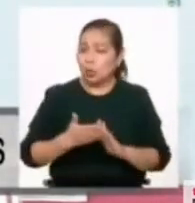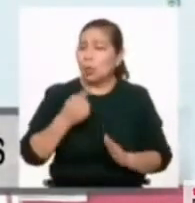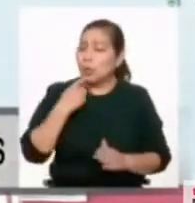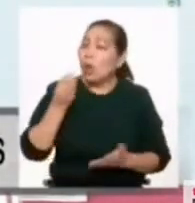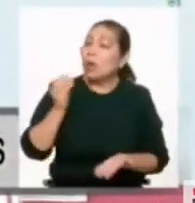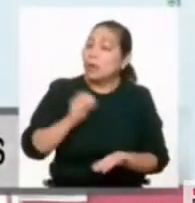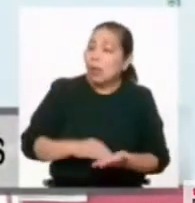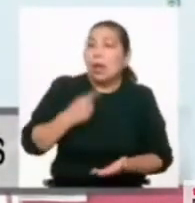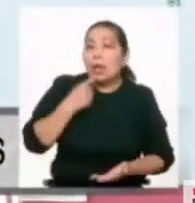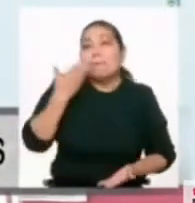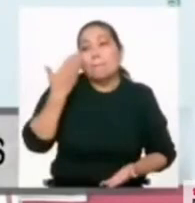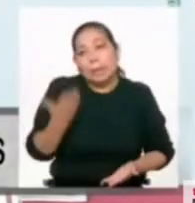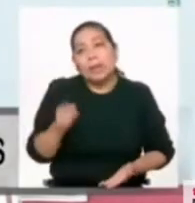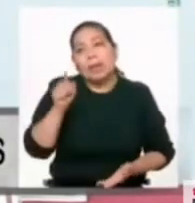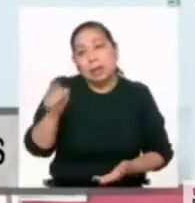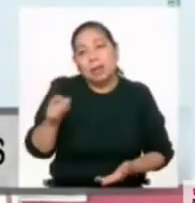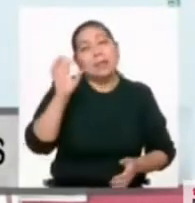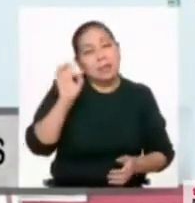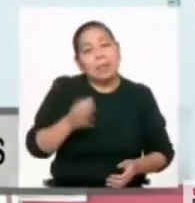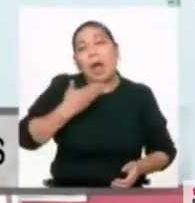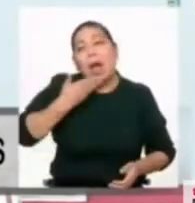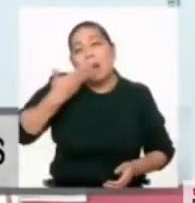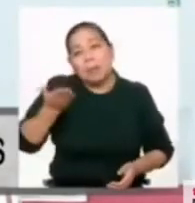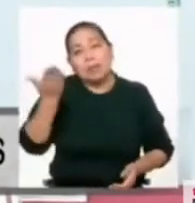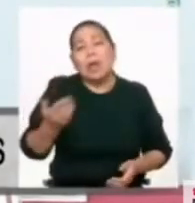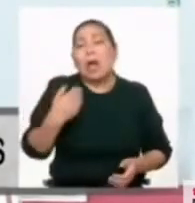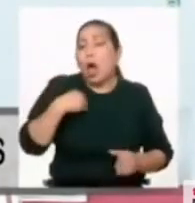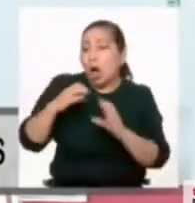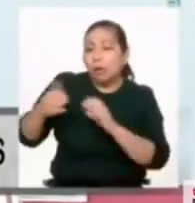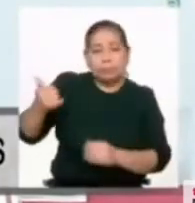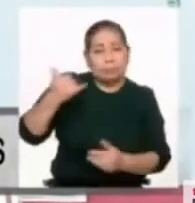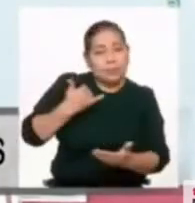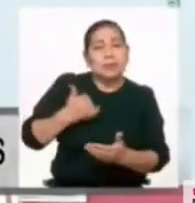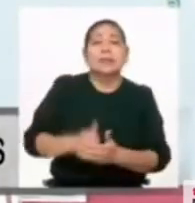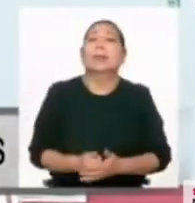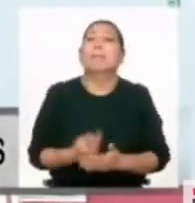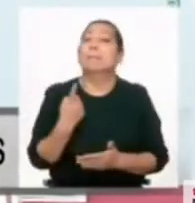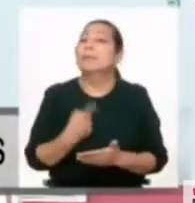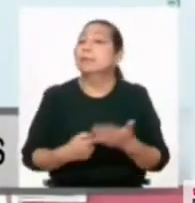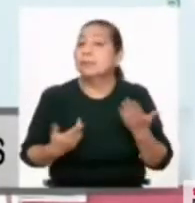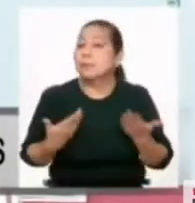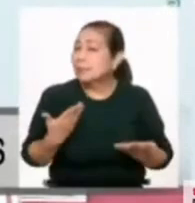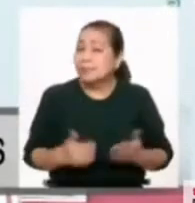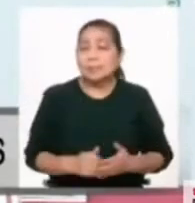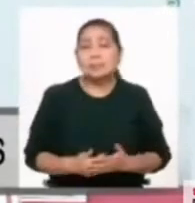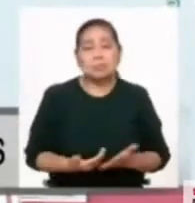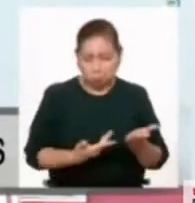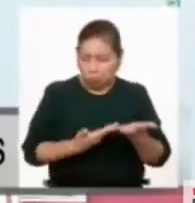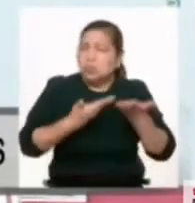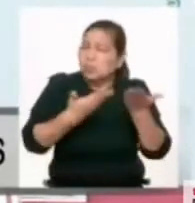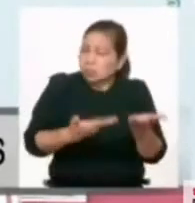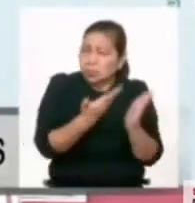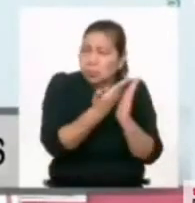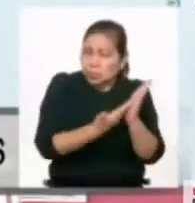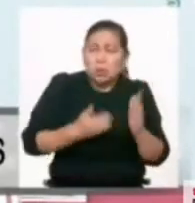pedido una y otra vez, porque ellos se han comunicado permanentemente conmigo acá a Lima, para que me presenten